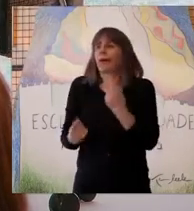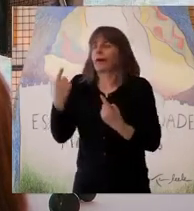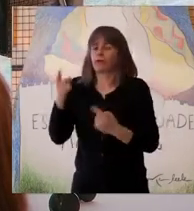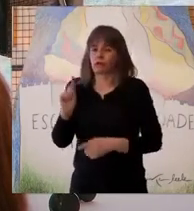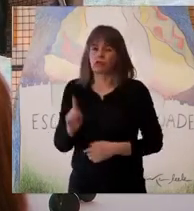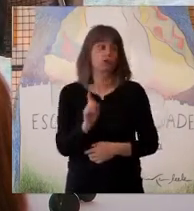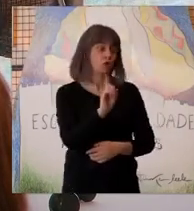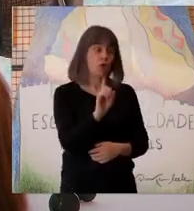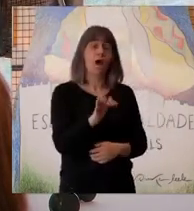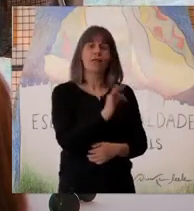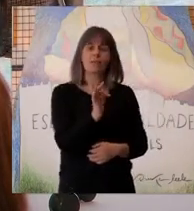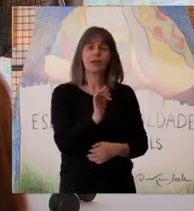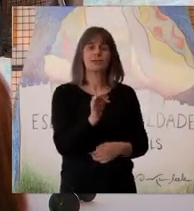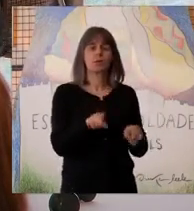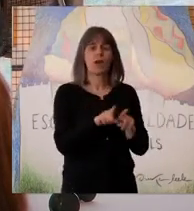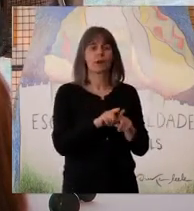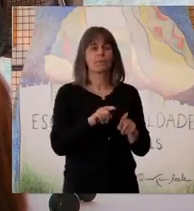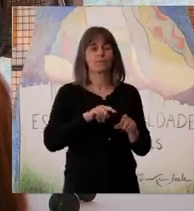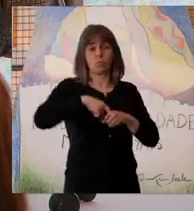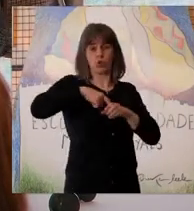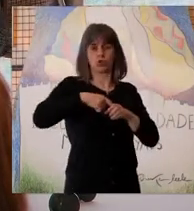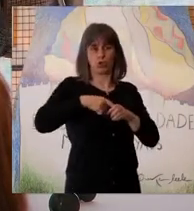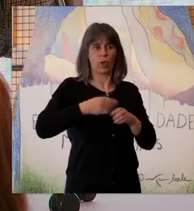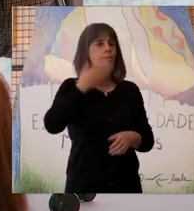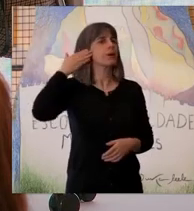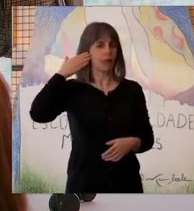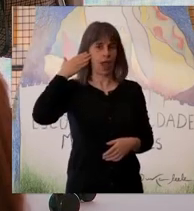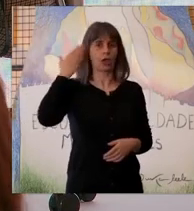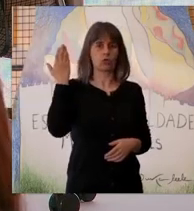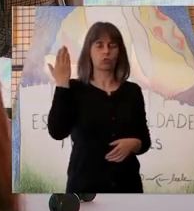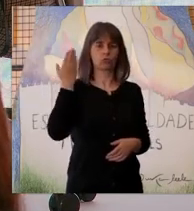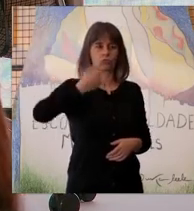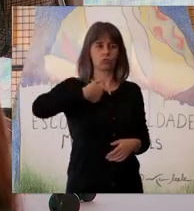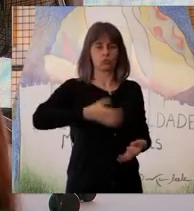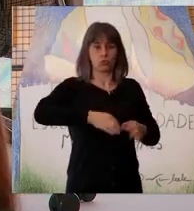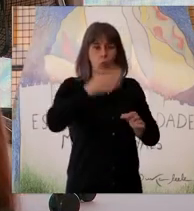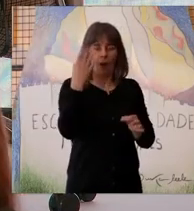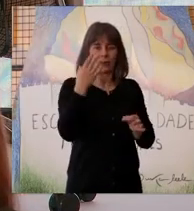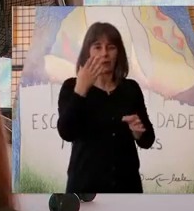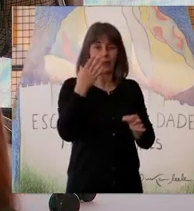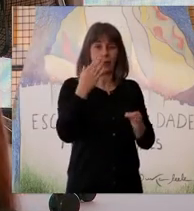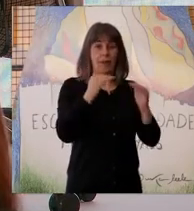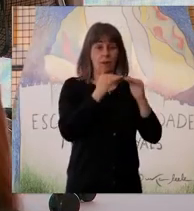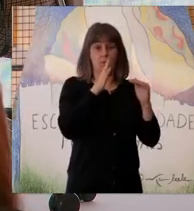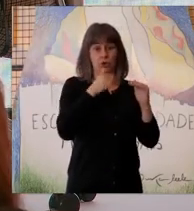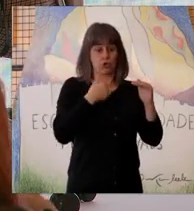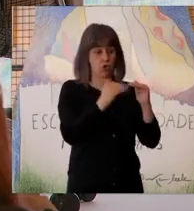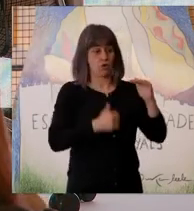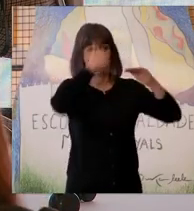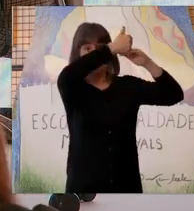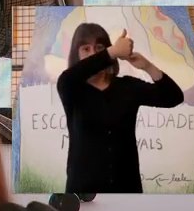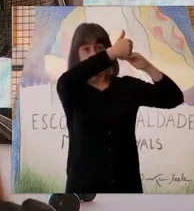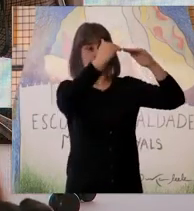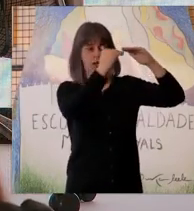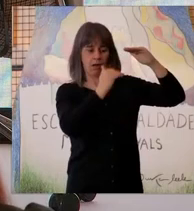que pensar tú estás en una posición de privilegio debajo de ti hay muchas mujeres y no digamos ya mujeres vulnerables mujeres